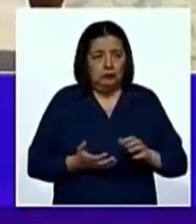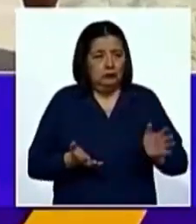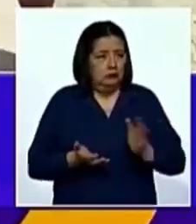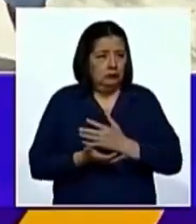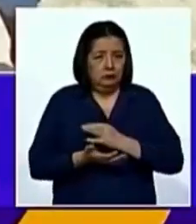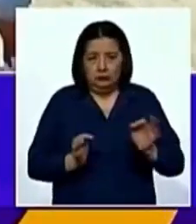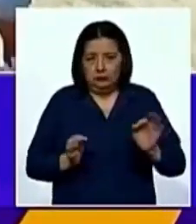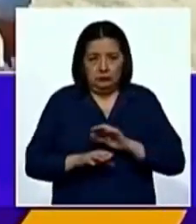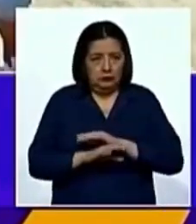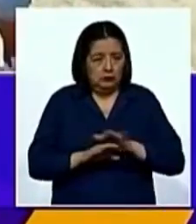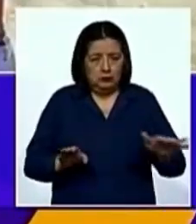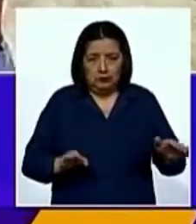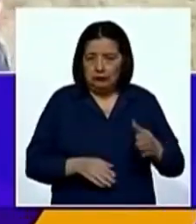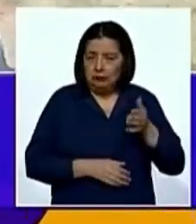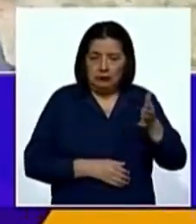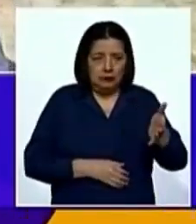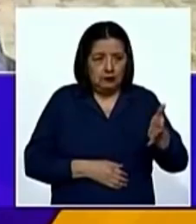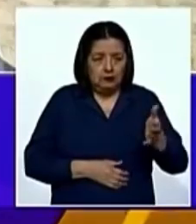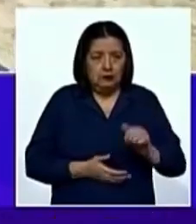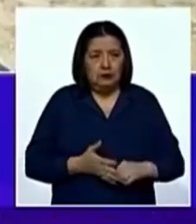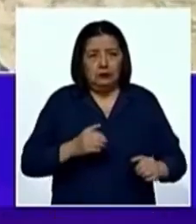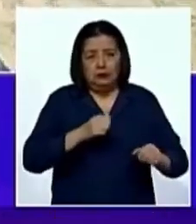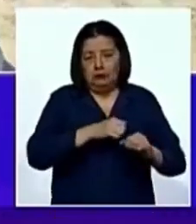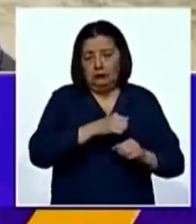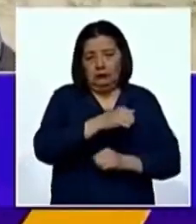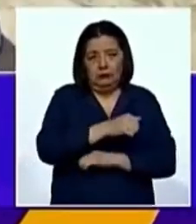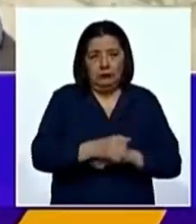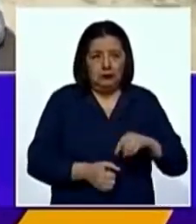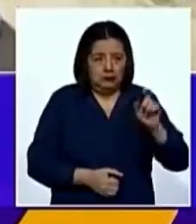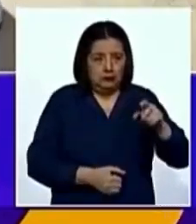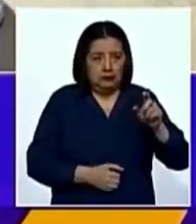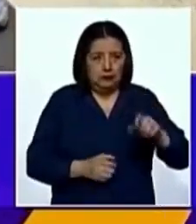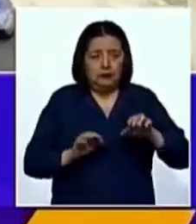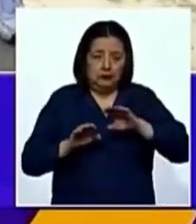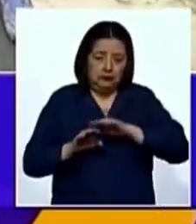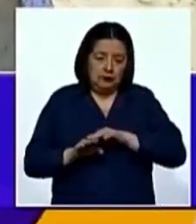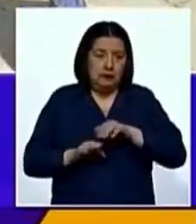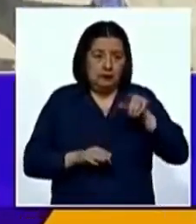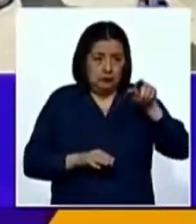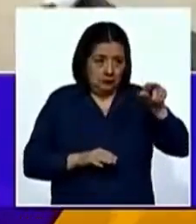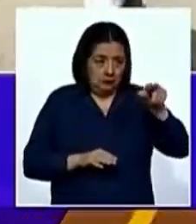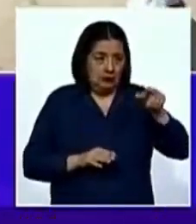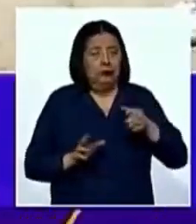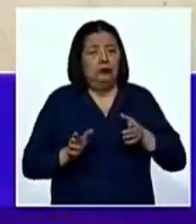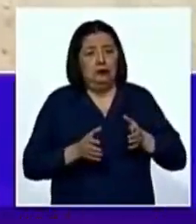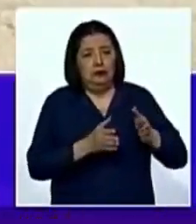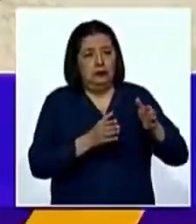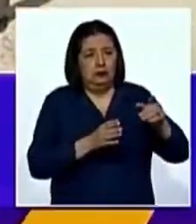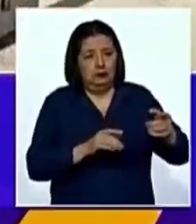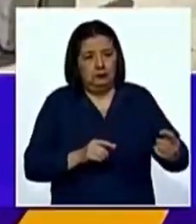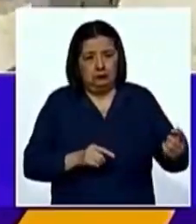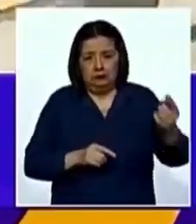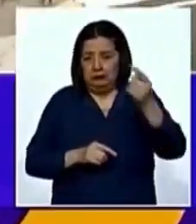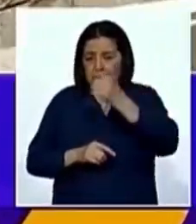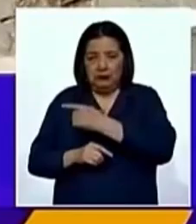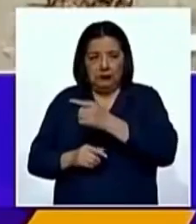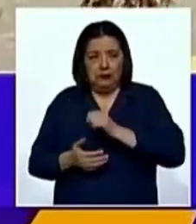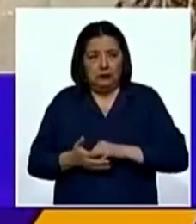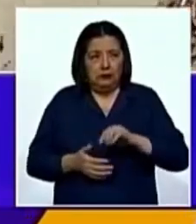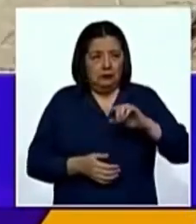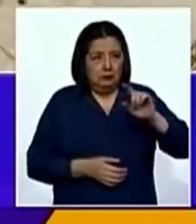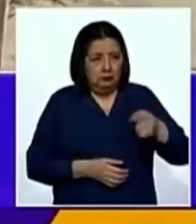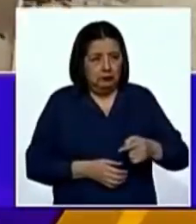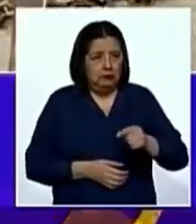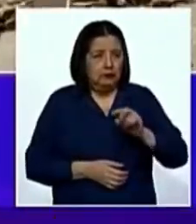ha concluido esta parte de acá que viene a ser el puente que tiene que tener acá, respectivamente, desde allá de esta carretera hacia la parte de allá,